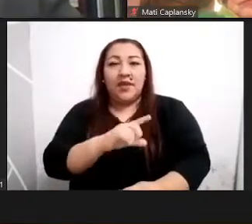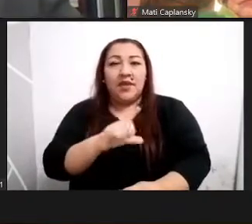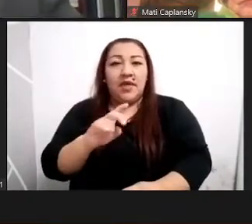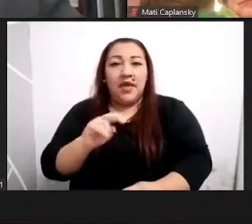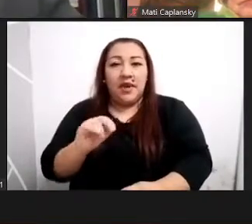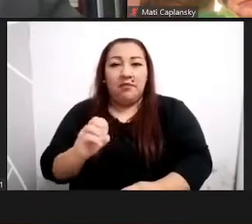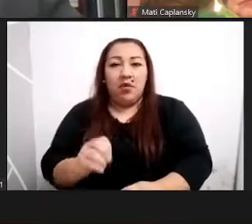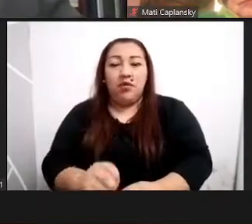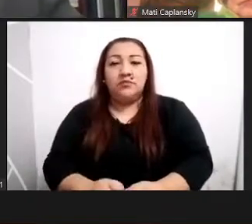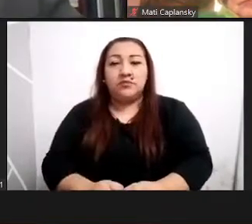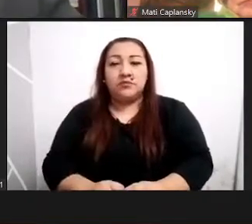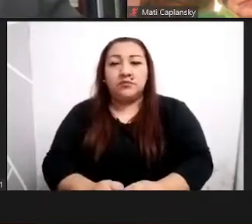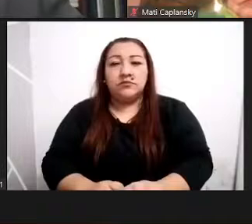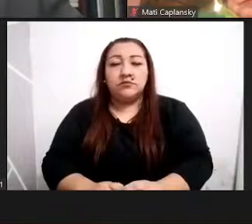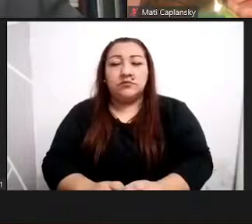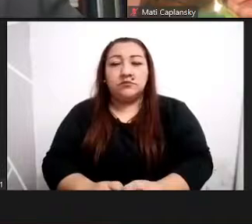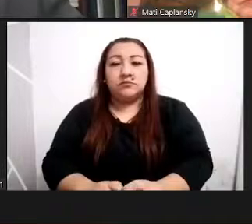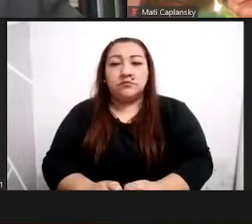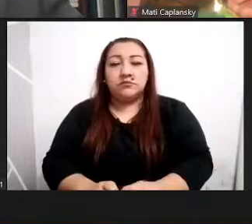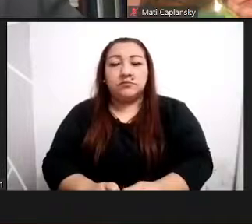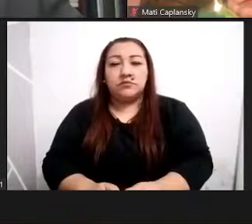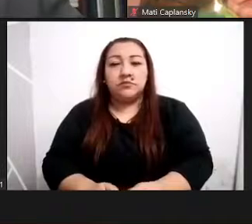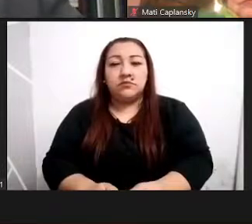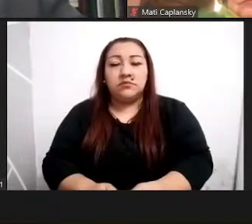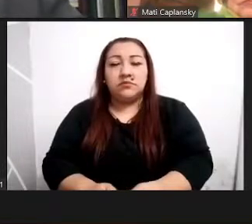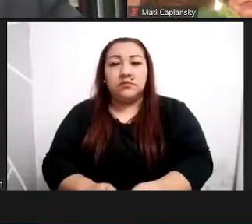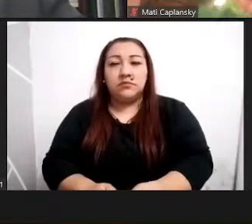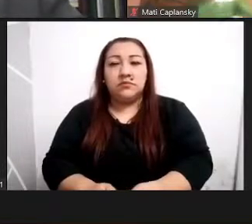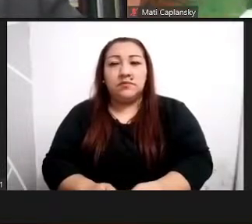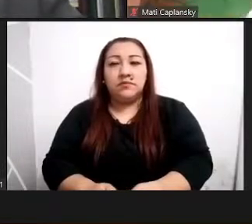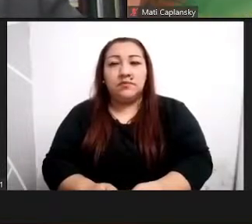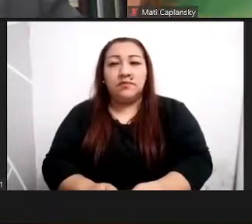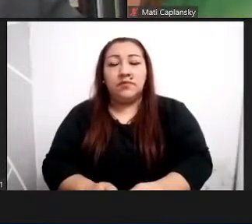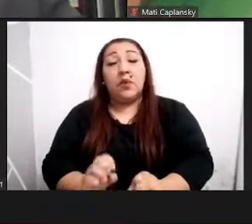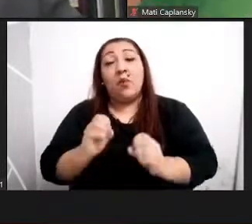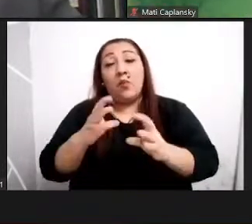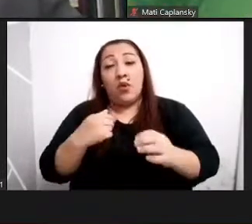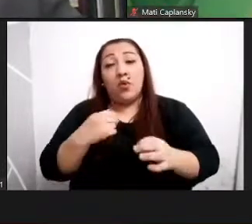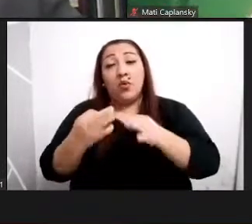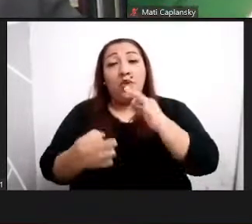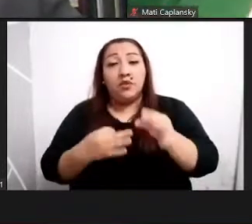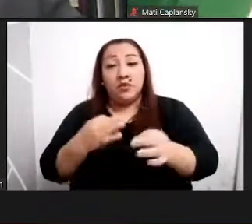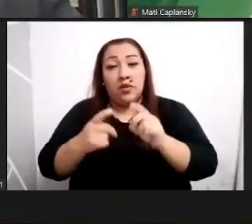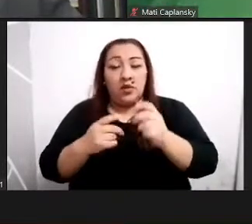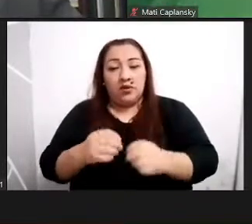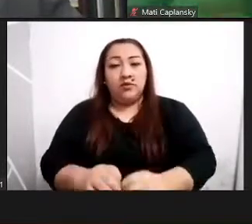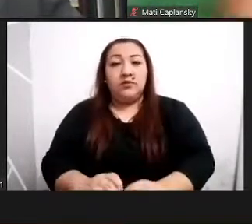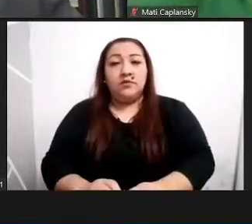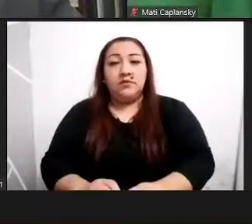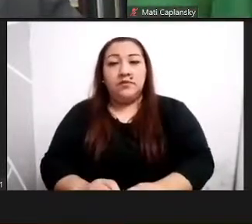Gracias. Bueno, quizá añadir algunas cuestiones, gracias por las referencias,